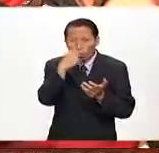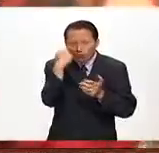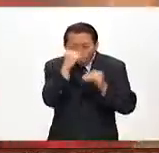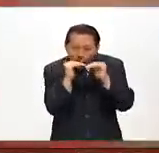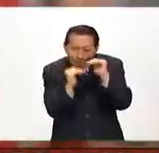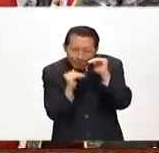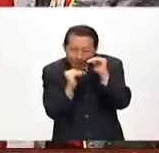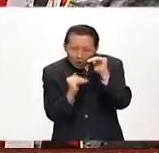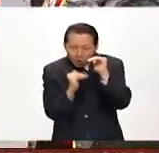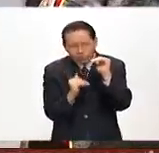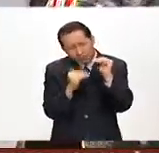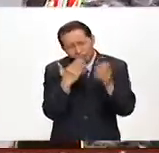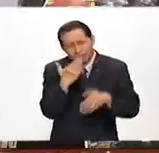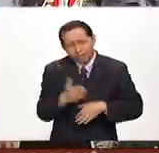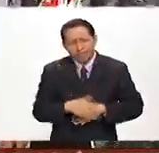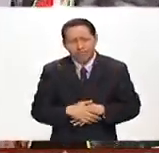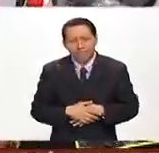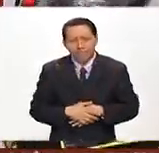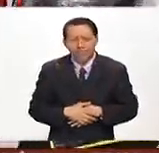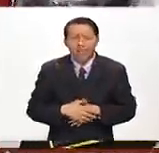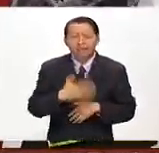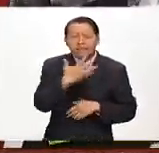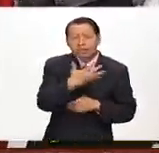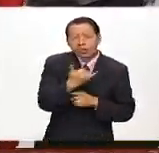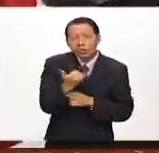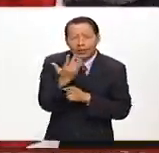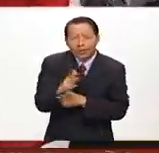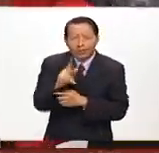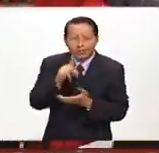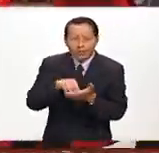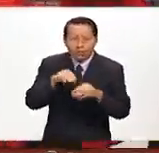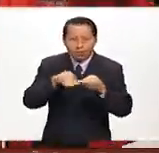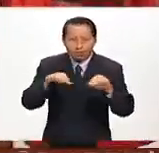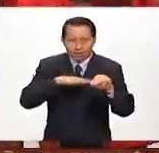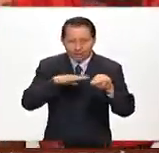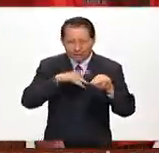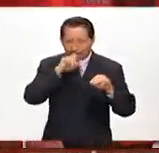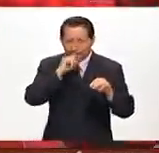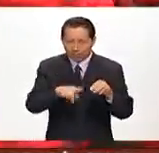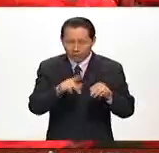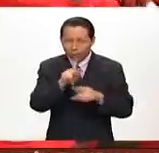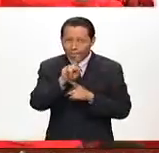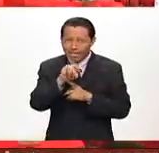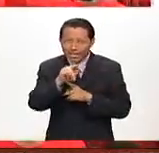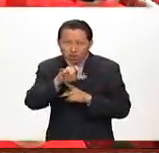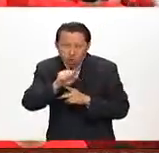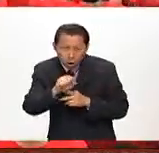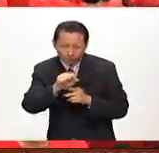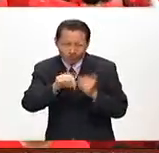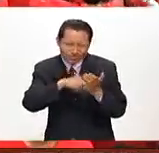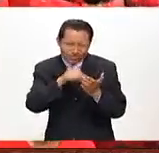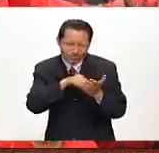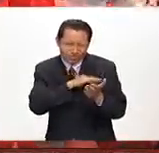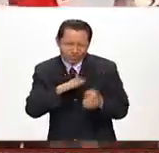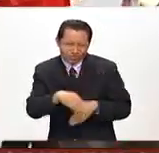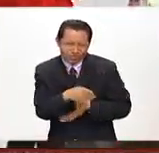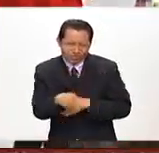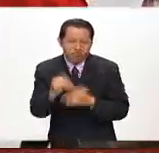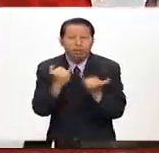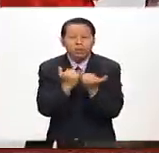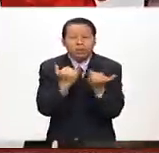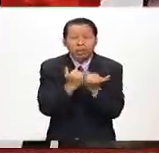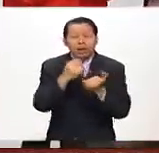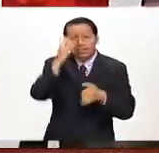es bueno. El circuito de 5 y 10 kilómetros contempla una parte de la residencia oficial de Los Pinos y la segunda sección del bosque